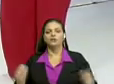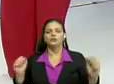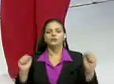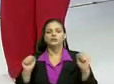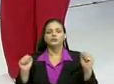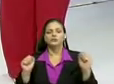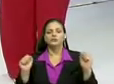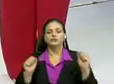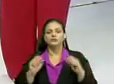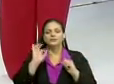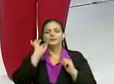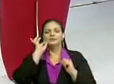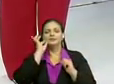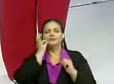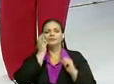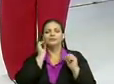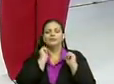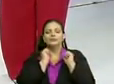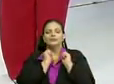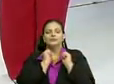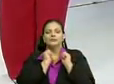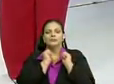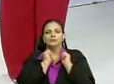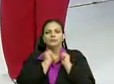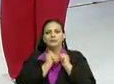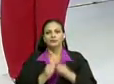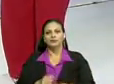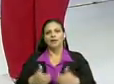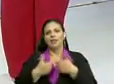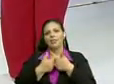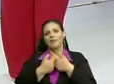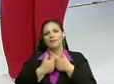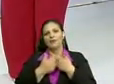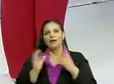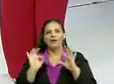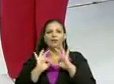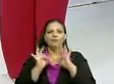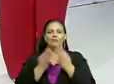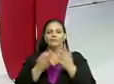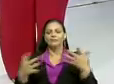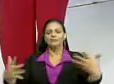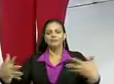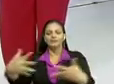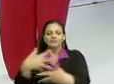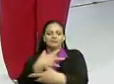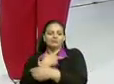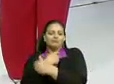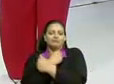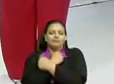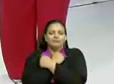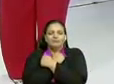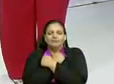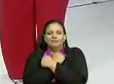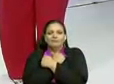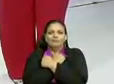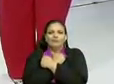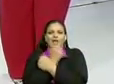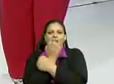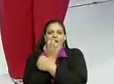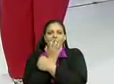rico. Claro. Que es un incentivo para que las parejas, la familia, permanezcan más en casa y empiece